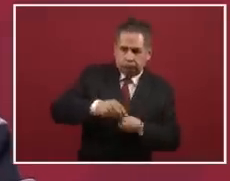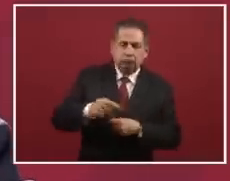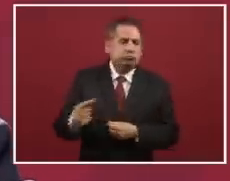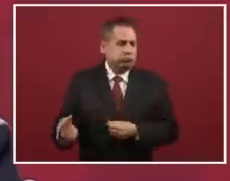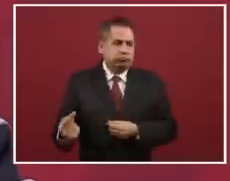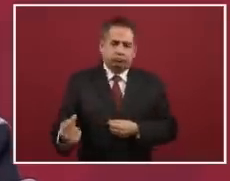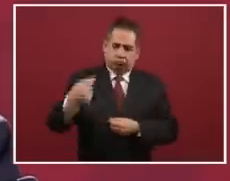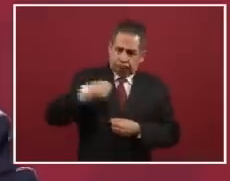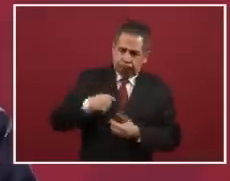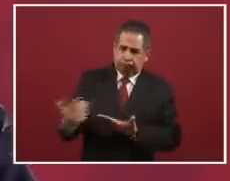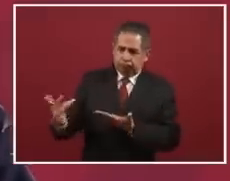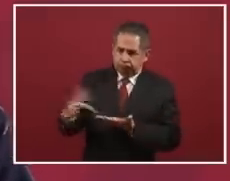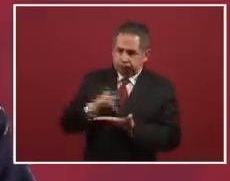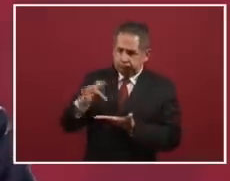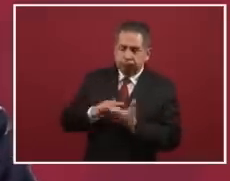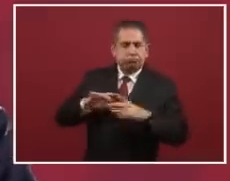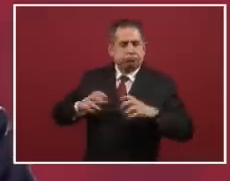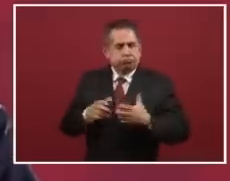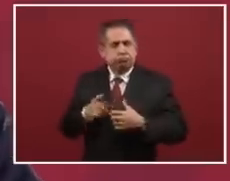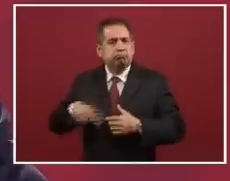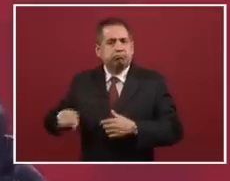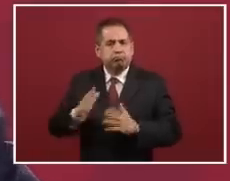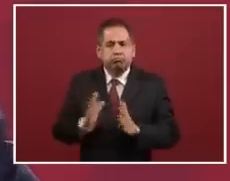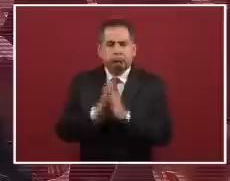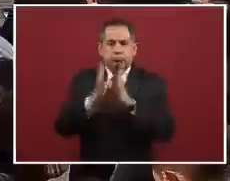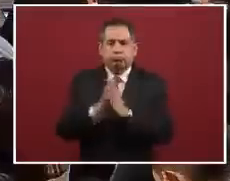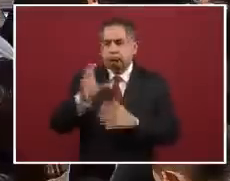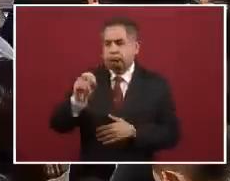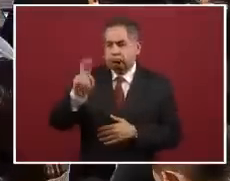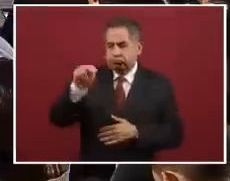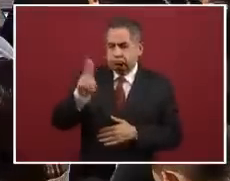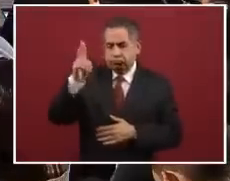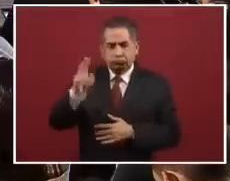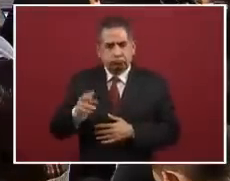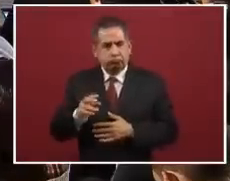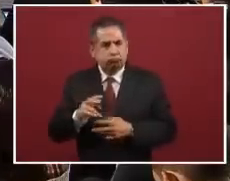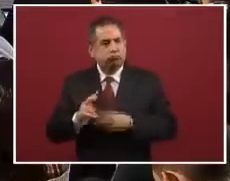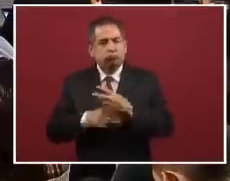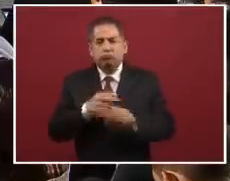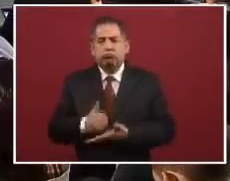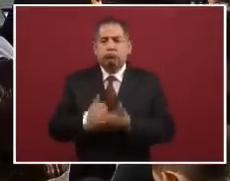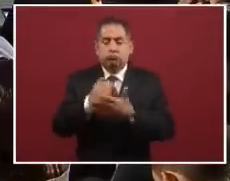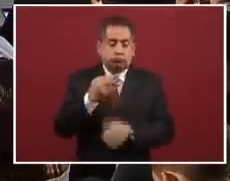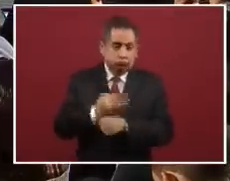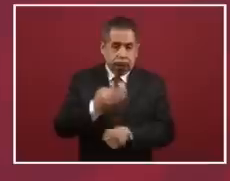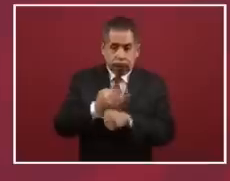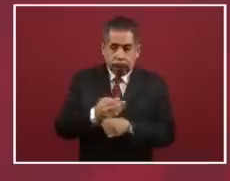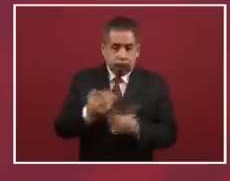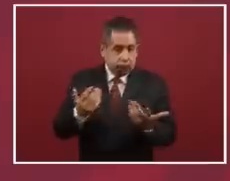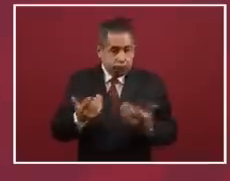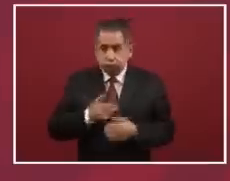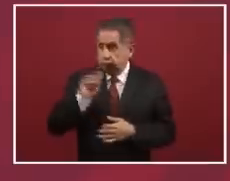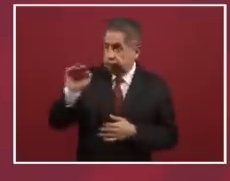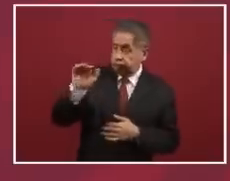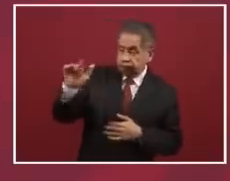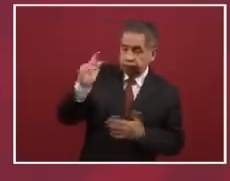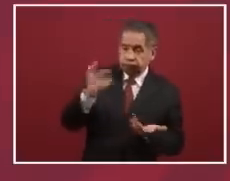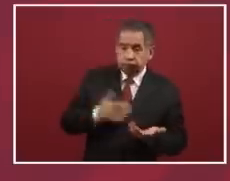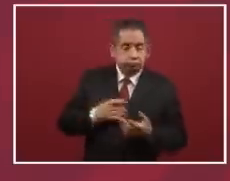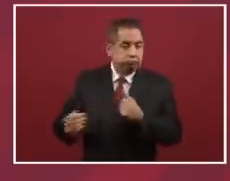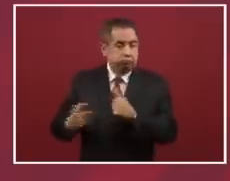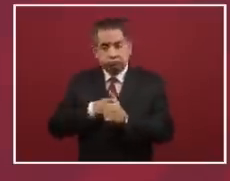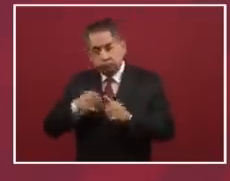comprometa, participe y nos ayude, porque este es el momento cuando se necesita y además es la